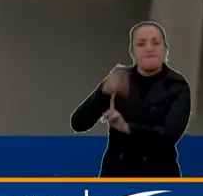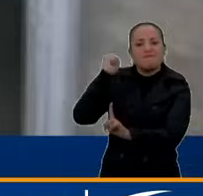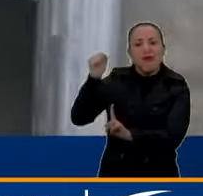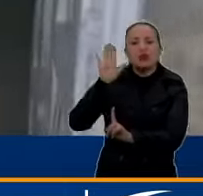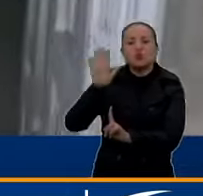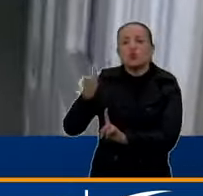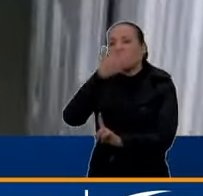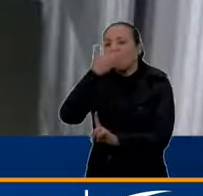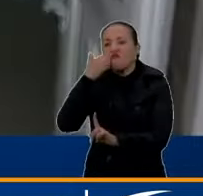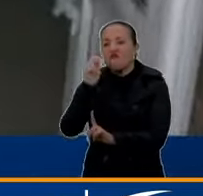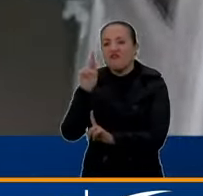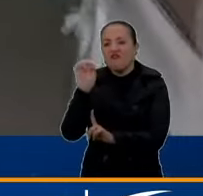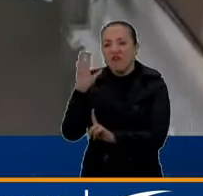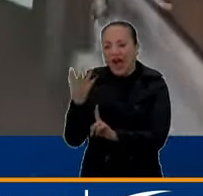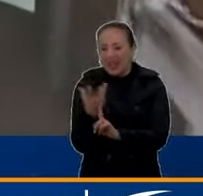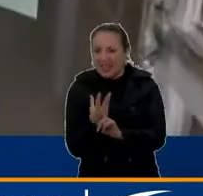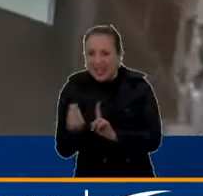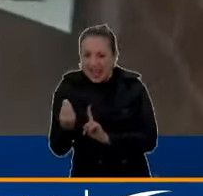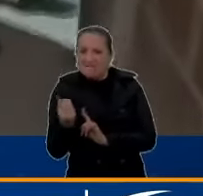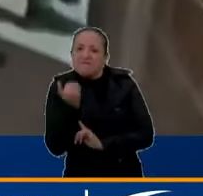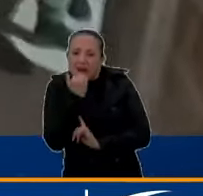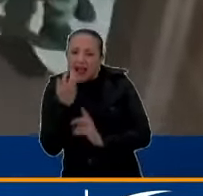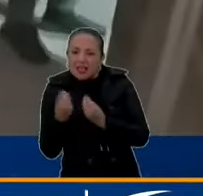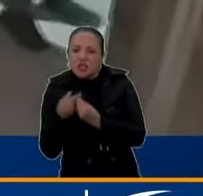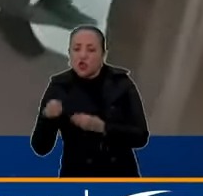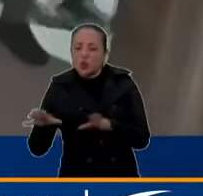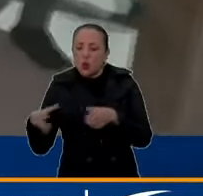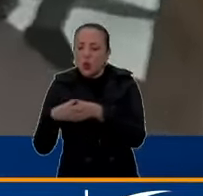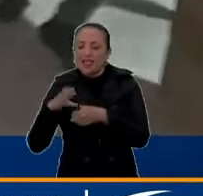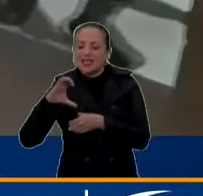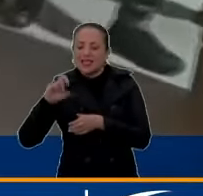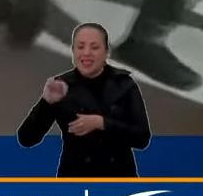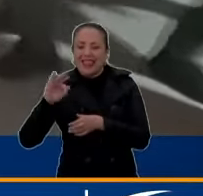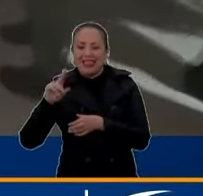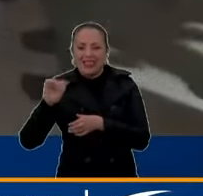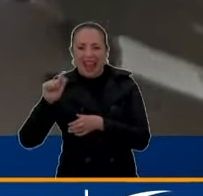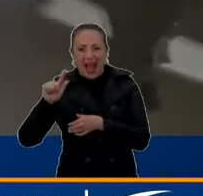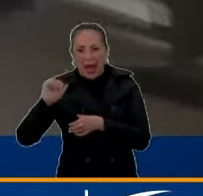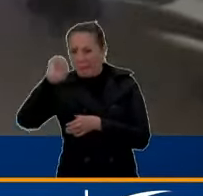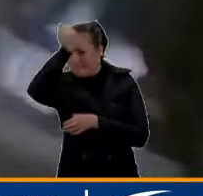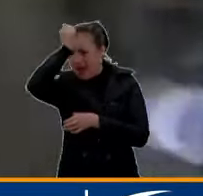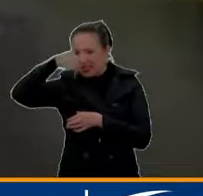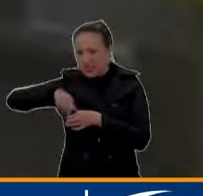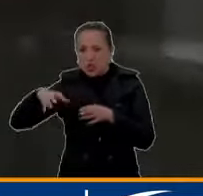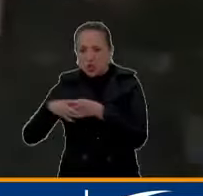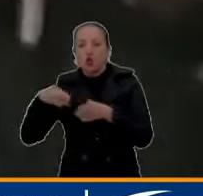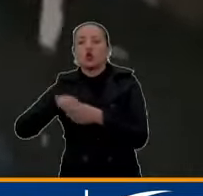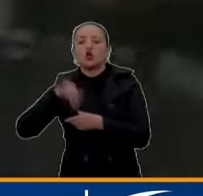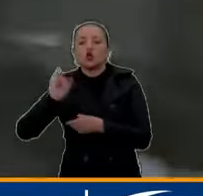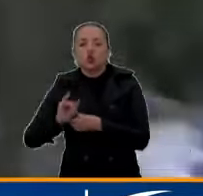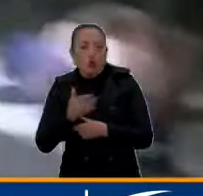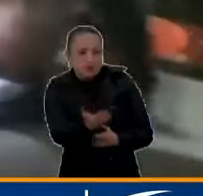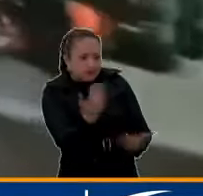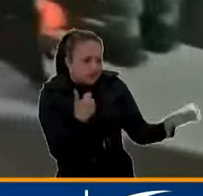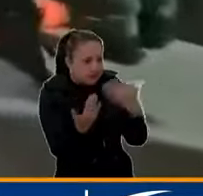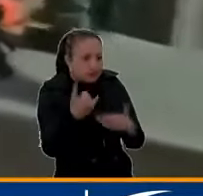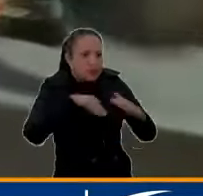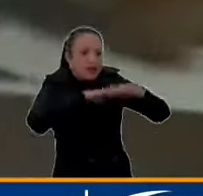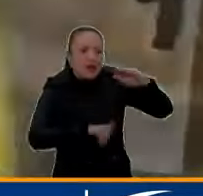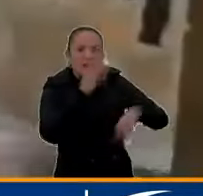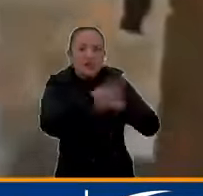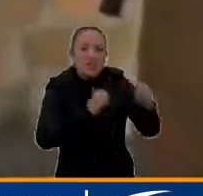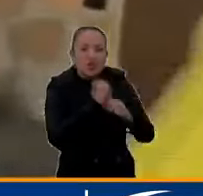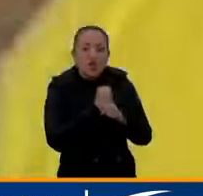del Estado Mayor Conjunto, del Estado Mayor Central de este grupo que opera en el departamento del Cauca. Este sujeto